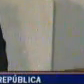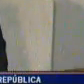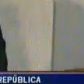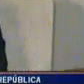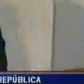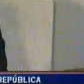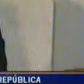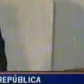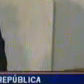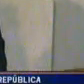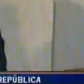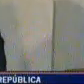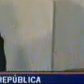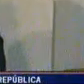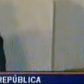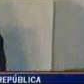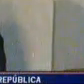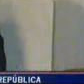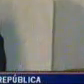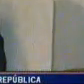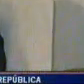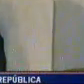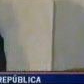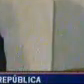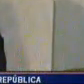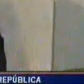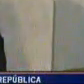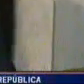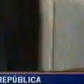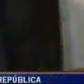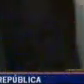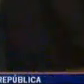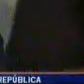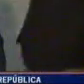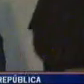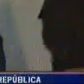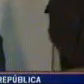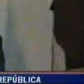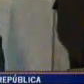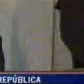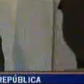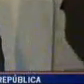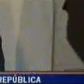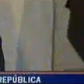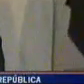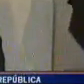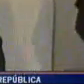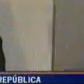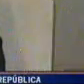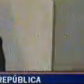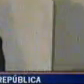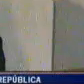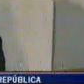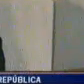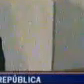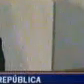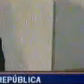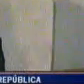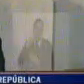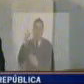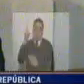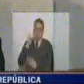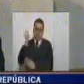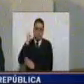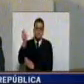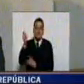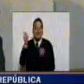porque lo voy a mirar más adelante, y otro pedazo al Banco Mundial y otro pedazo a la Corporación Andina de